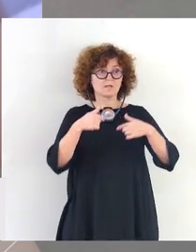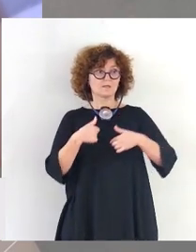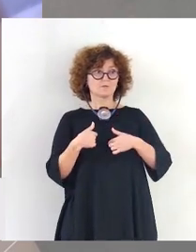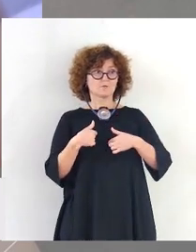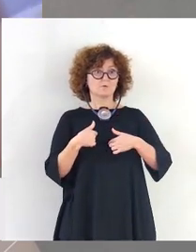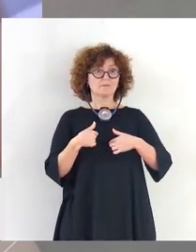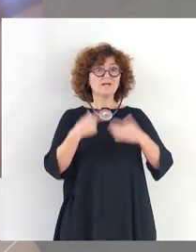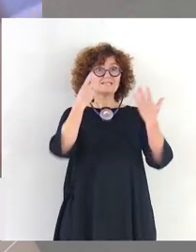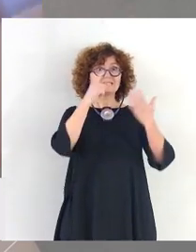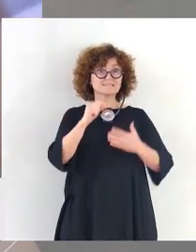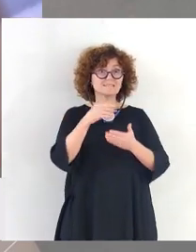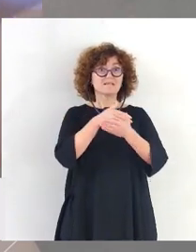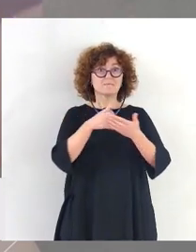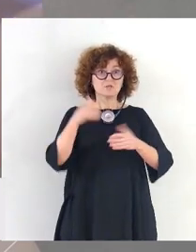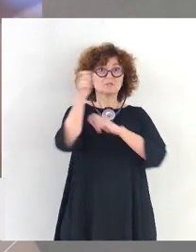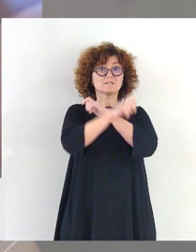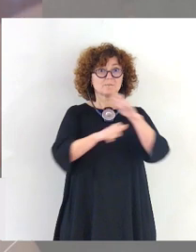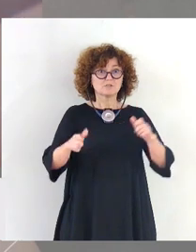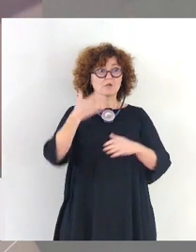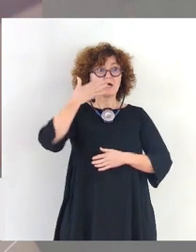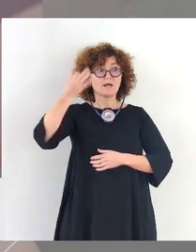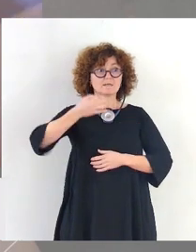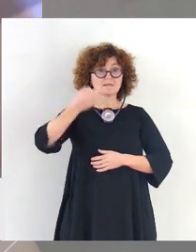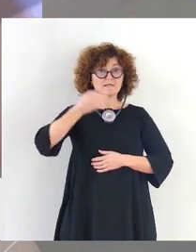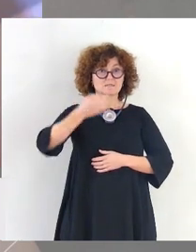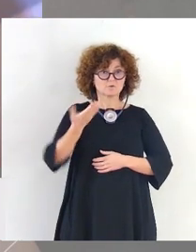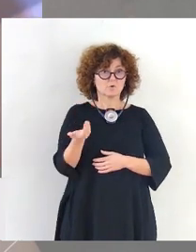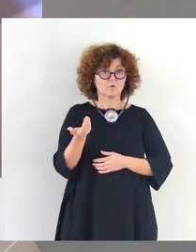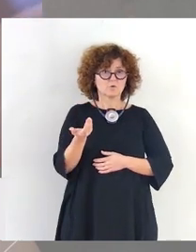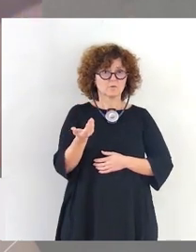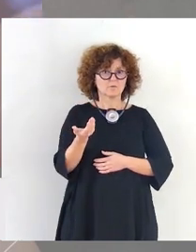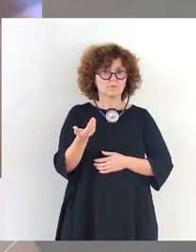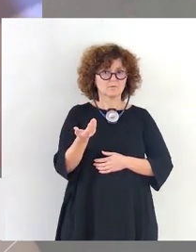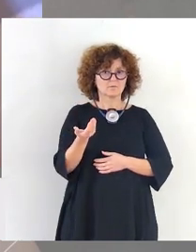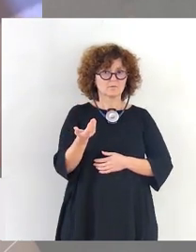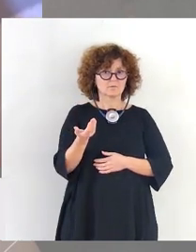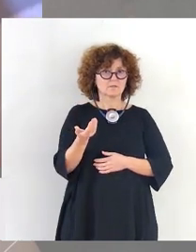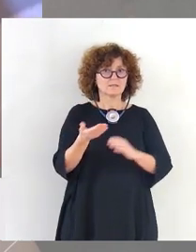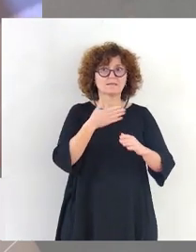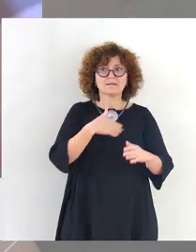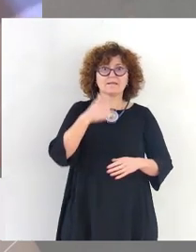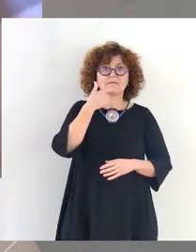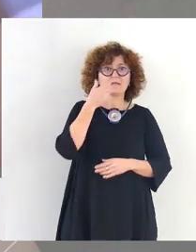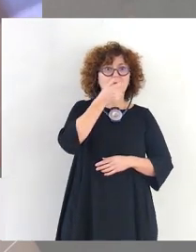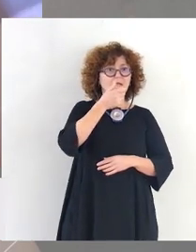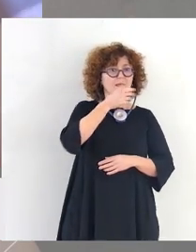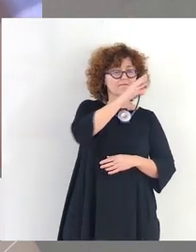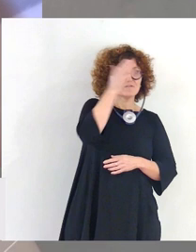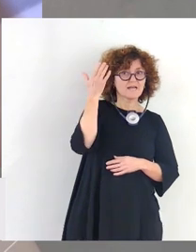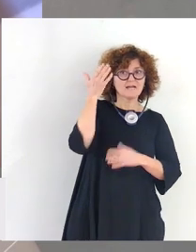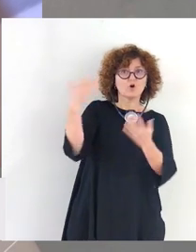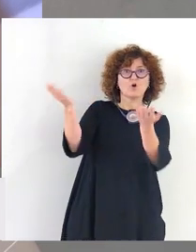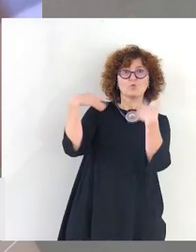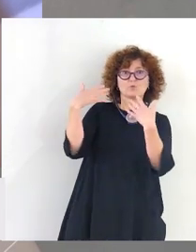personas en riesgo de pobreza energética es decir que no pueden refrigerar las casas en verano Y calefactar lasas en